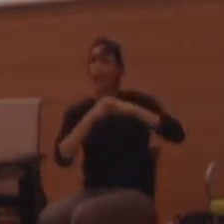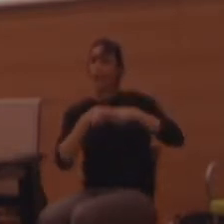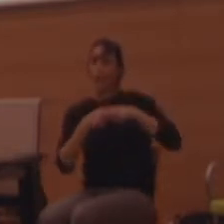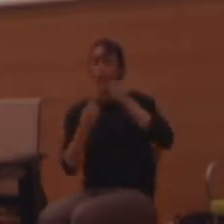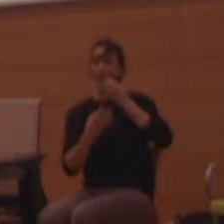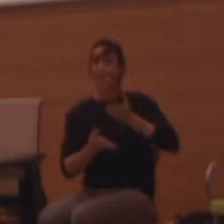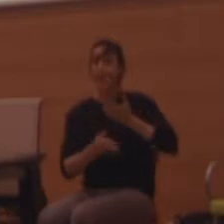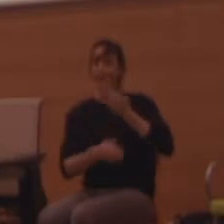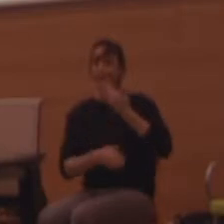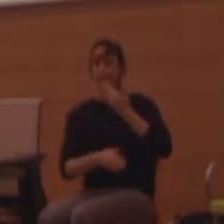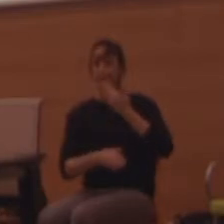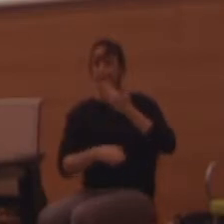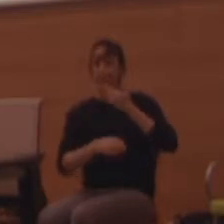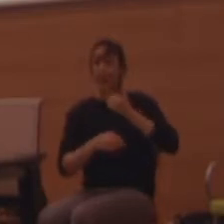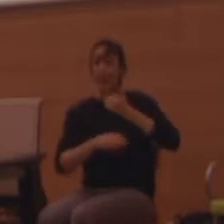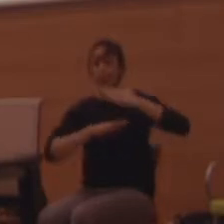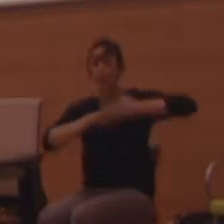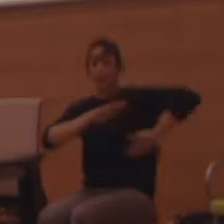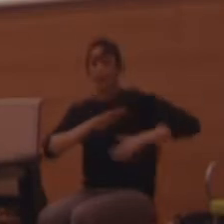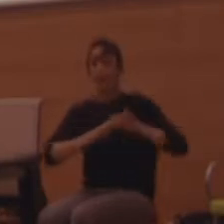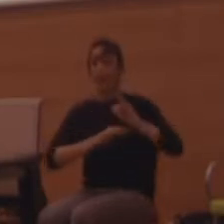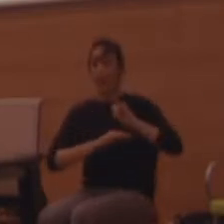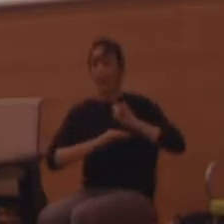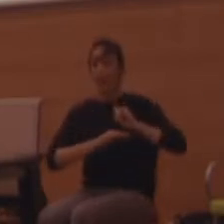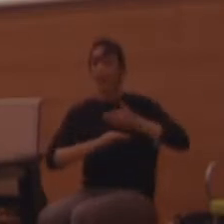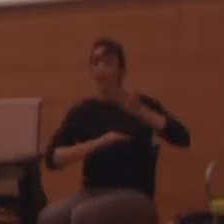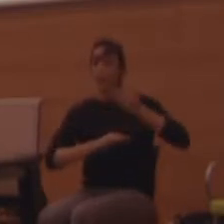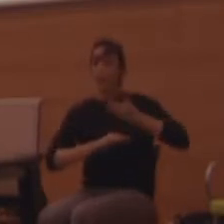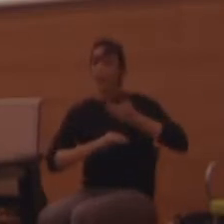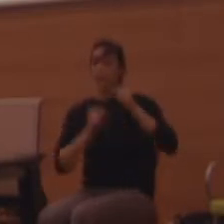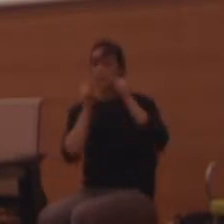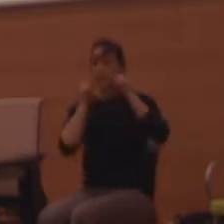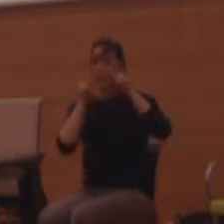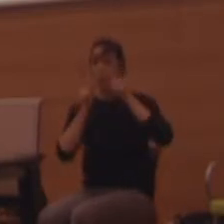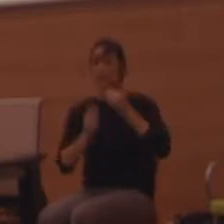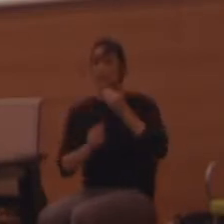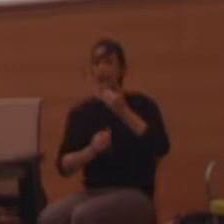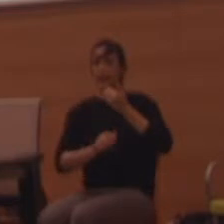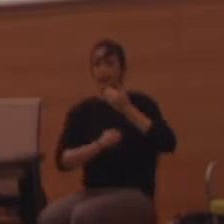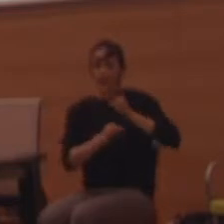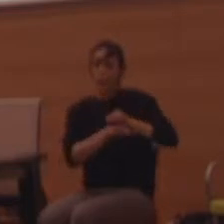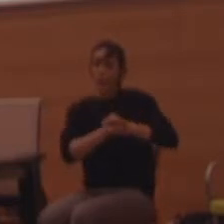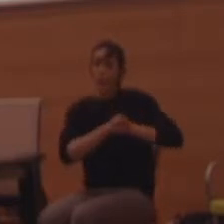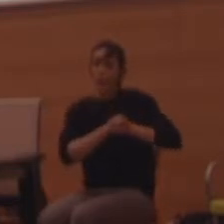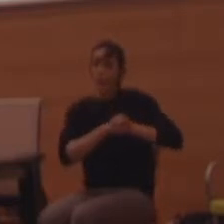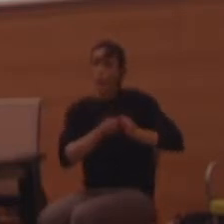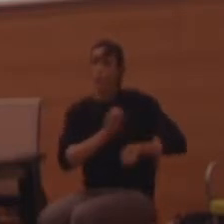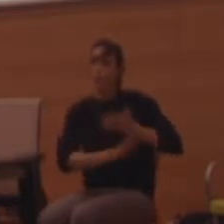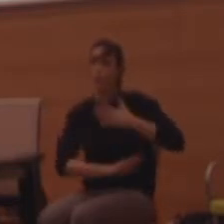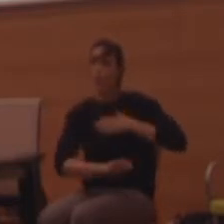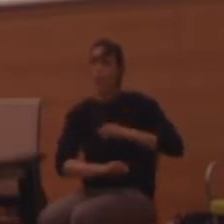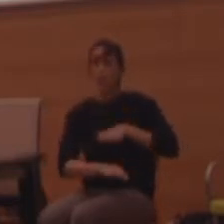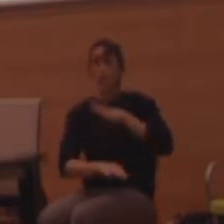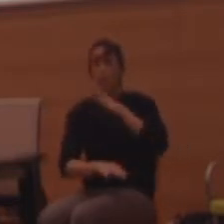limitación importante, va a ser un predictor de ulceración. En presencia de neuropatía, por lo que hemos dicho,